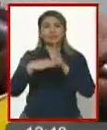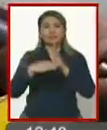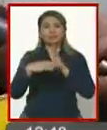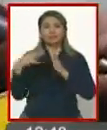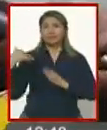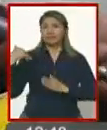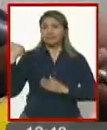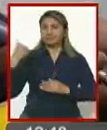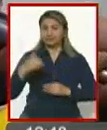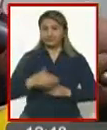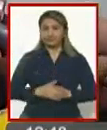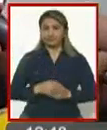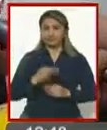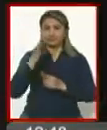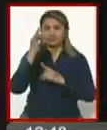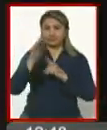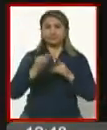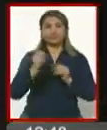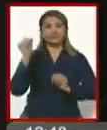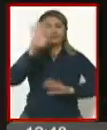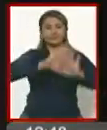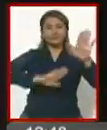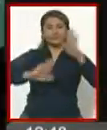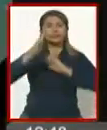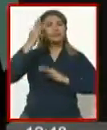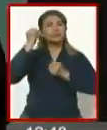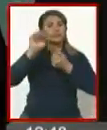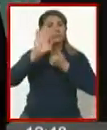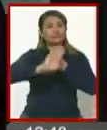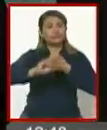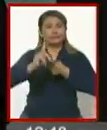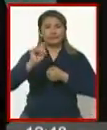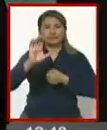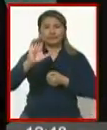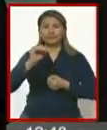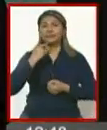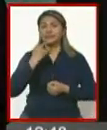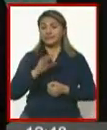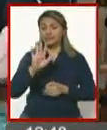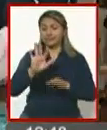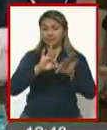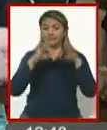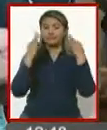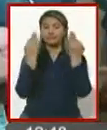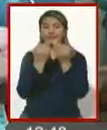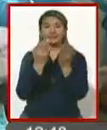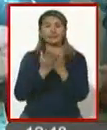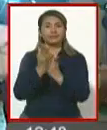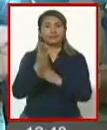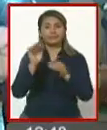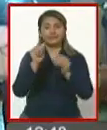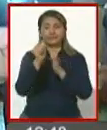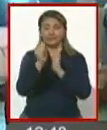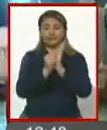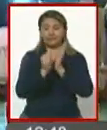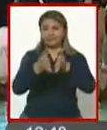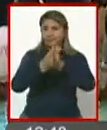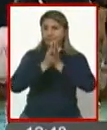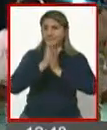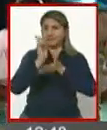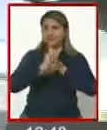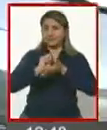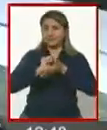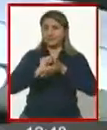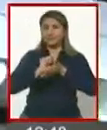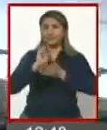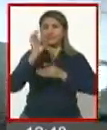como gerente de la federación. Preocupados por la seguridad de Tico Lozada, es que su familia, por medio de sus abogados, pedirán que el ex secretario